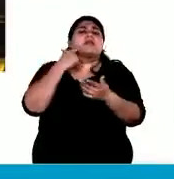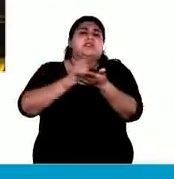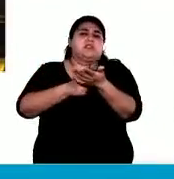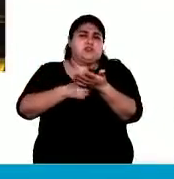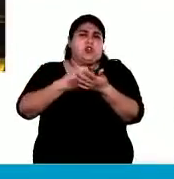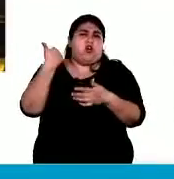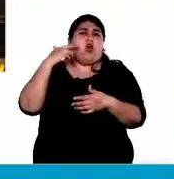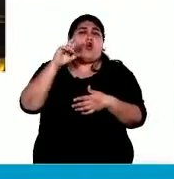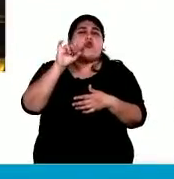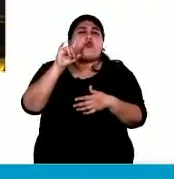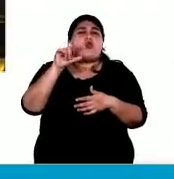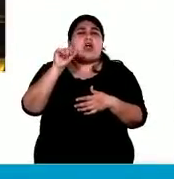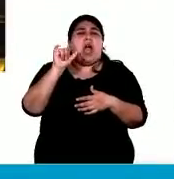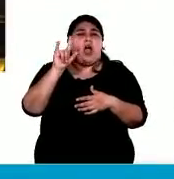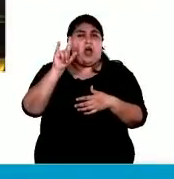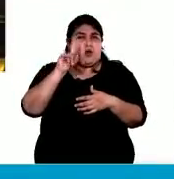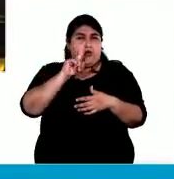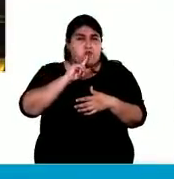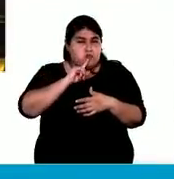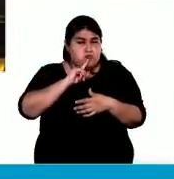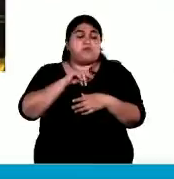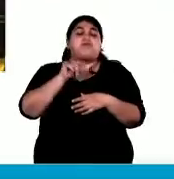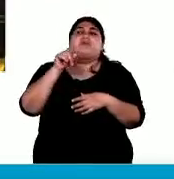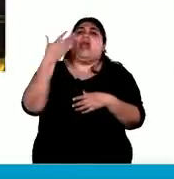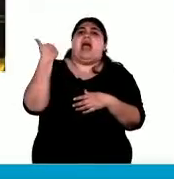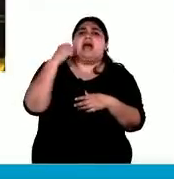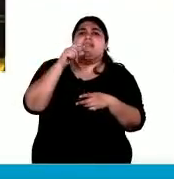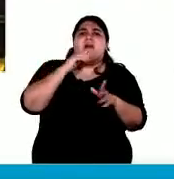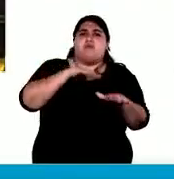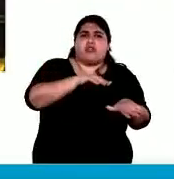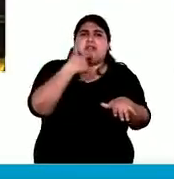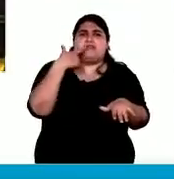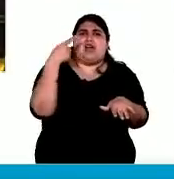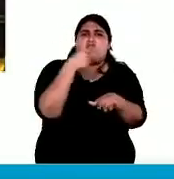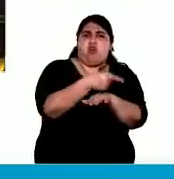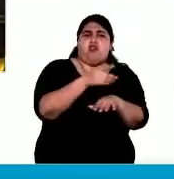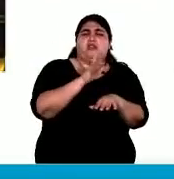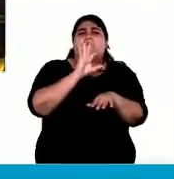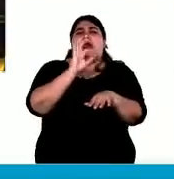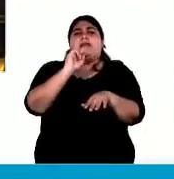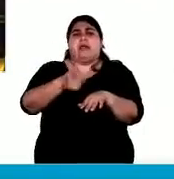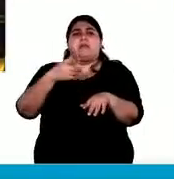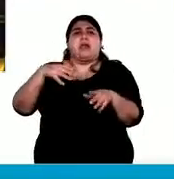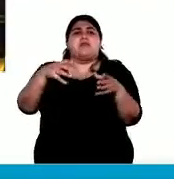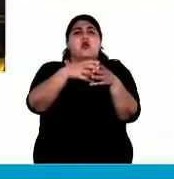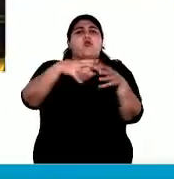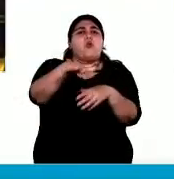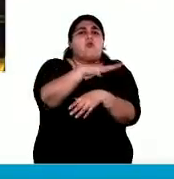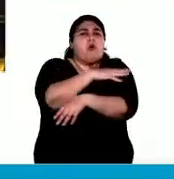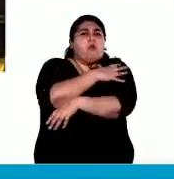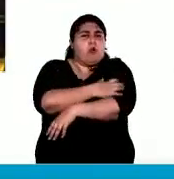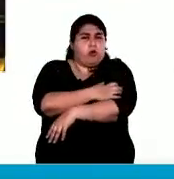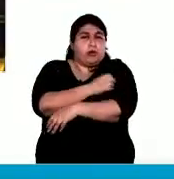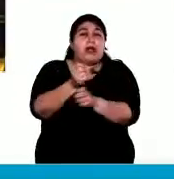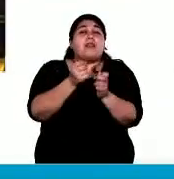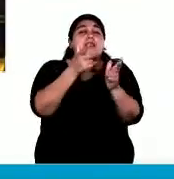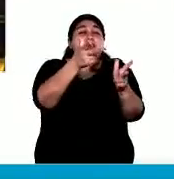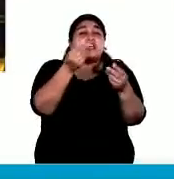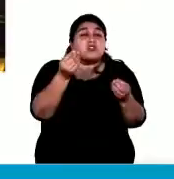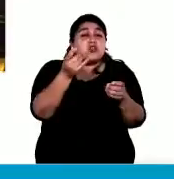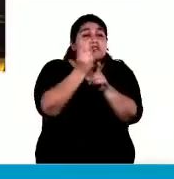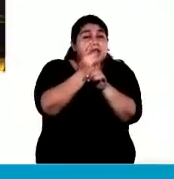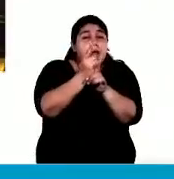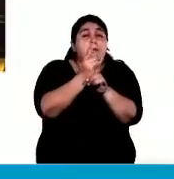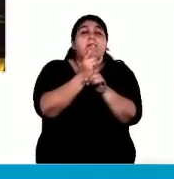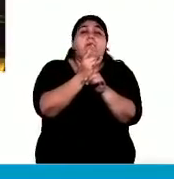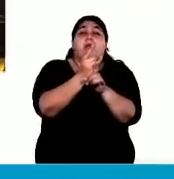rückauf lo recordarán criminalizar la protesta de los trabajadores y del pueblo pobre diciendo que los que permanecen